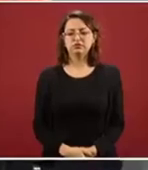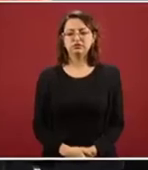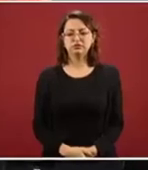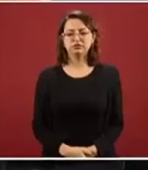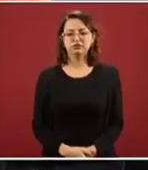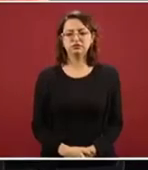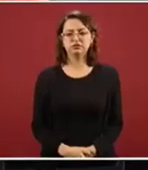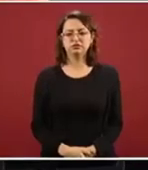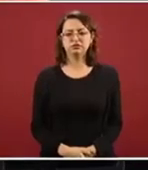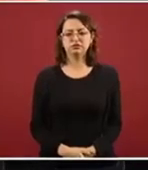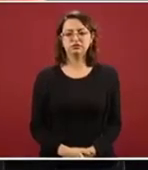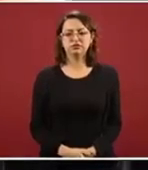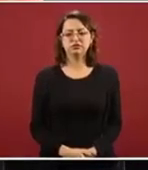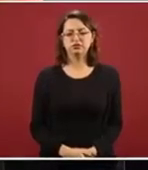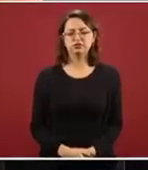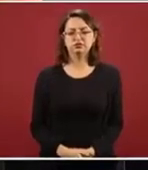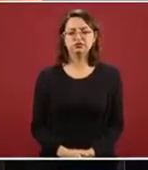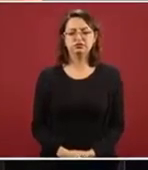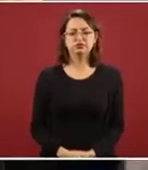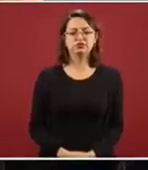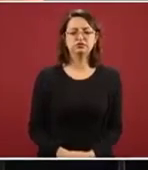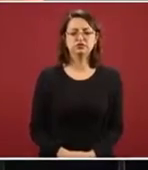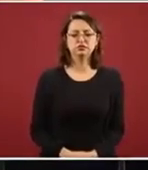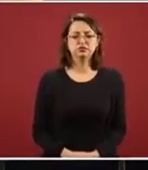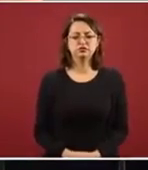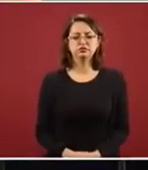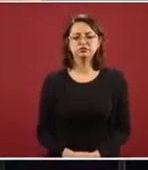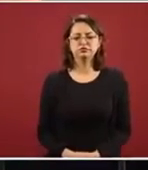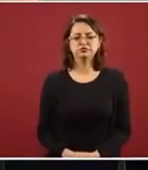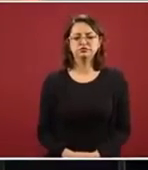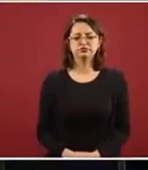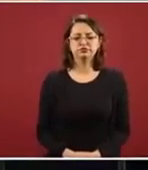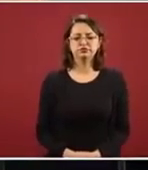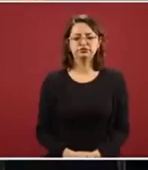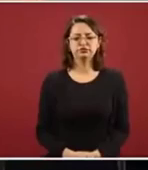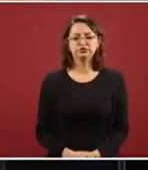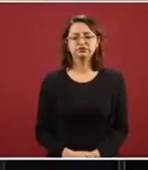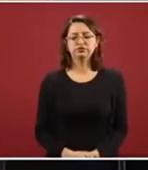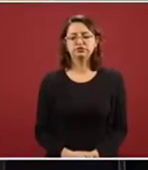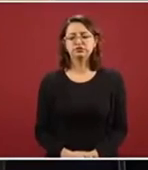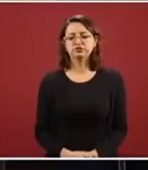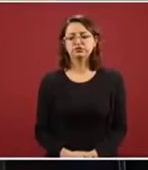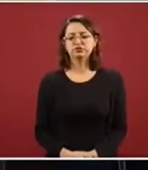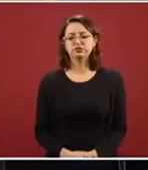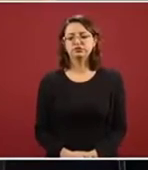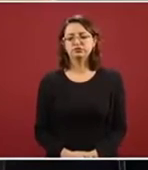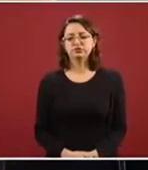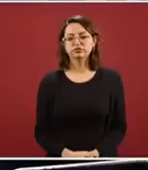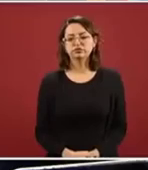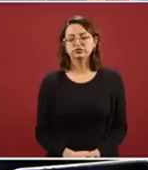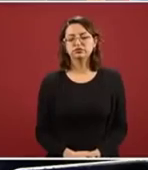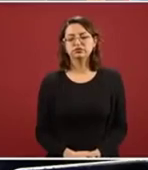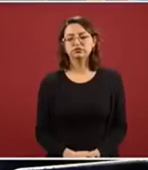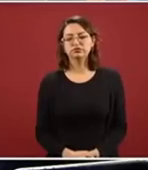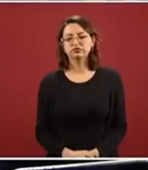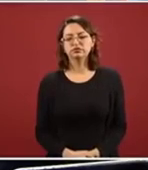por los sexenios de Calderón, incluso de Peña Nieto y de Fox? ¿Viene un efecto similar con el gobierno de Estados Unidos?